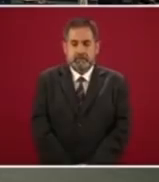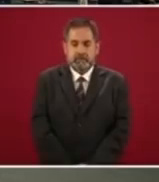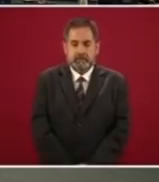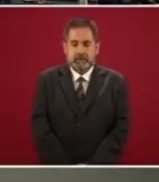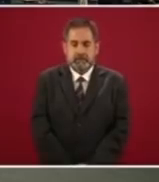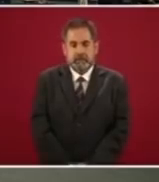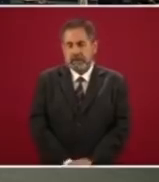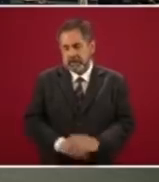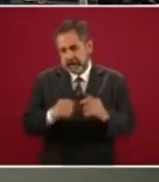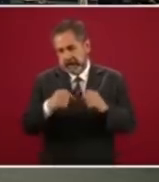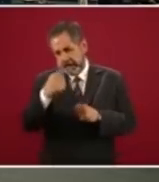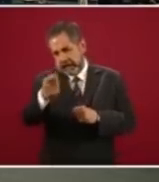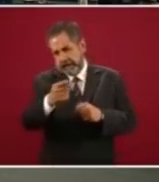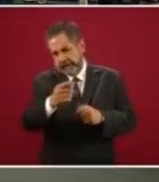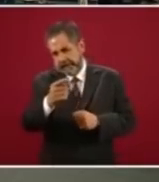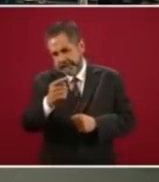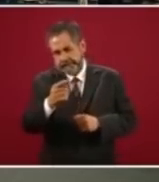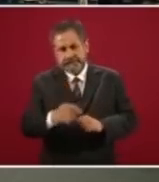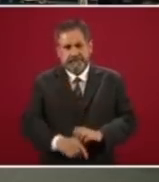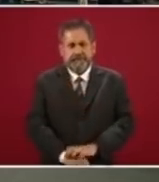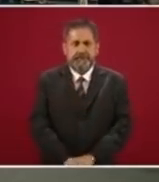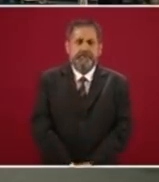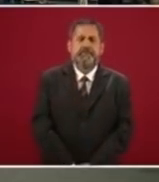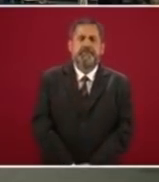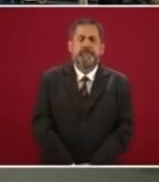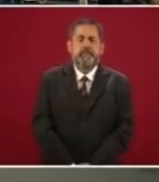Vamos atrás, ¿no? O sea, porque